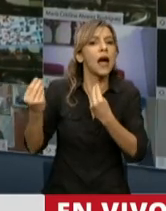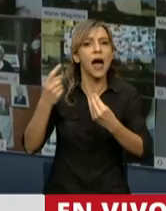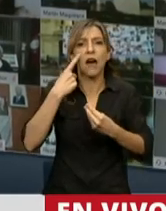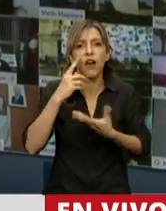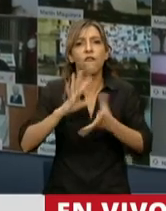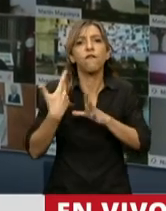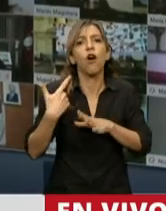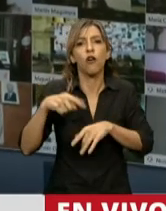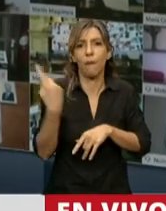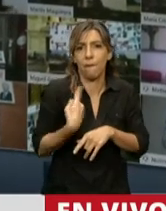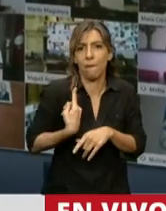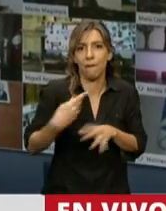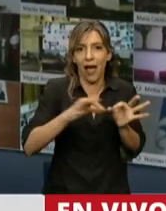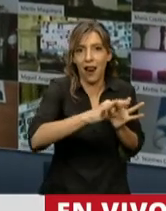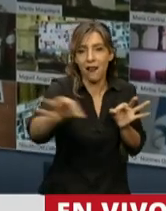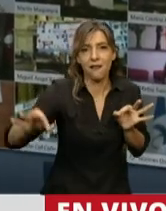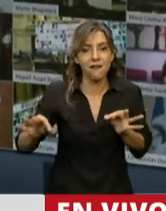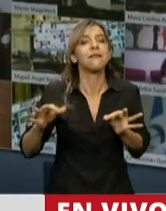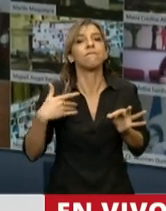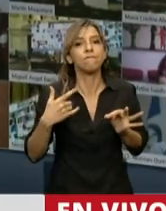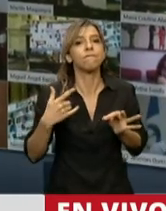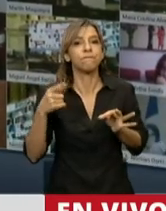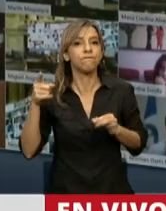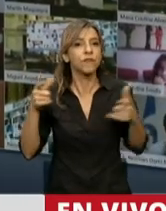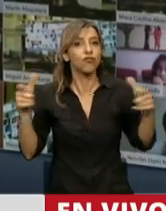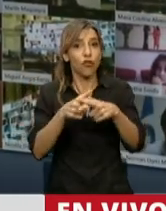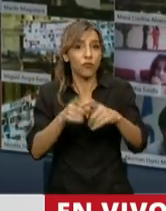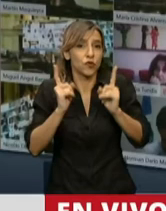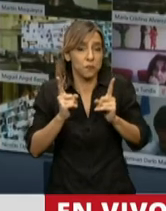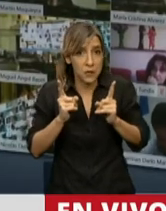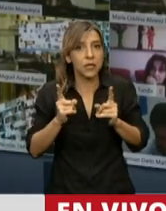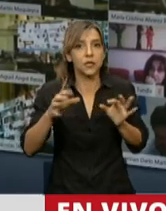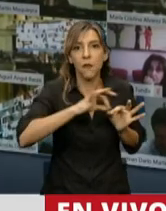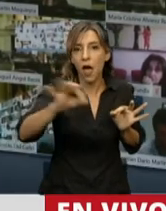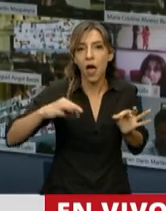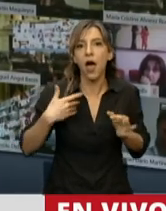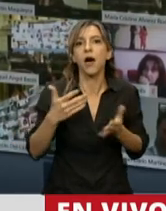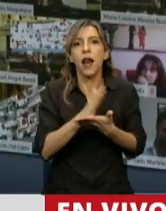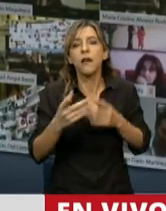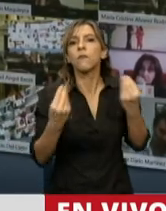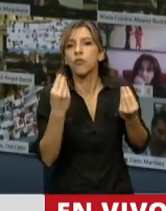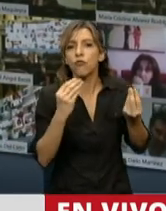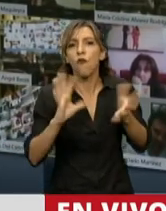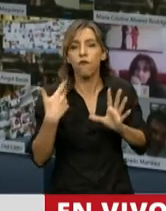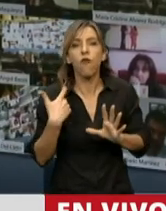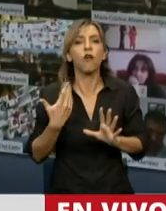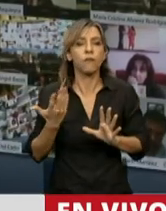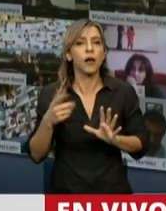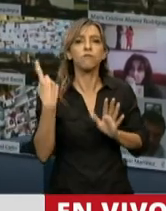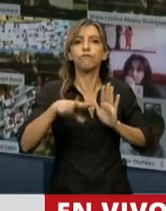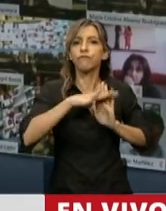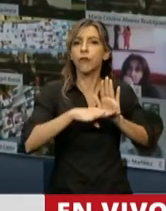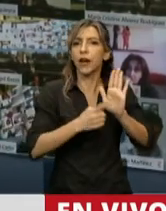plataforma y la Comisión de Límites de la Plataforma Continental, que funciona en el ámbito de Naciones Unidas, adopta las recomendaciones